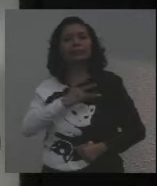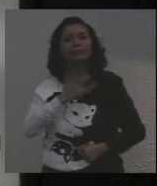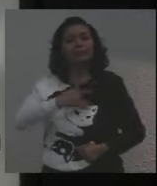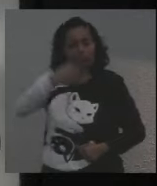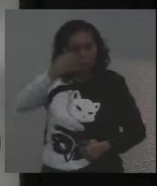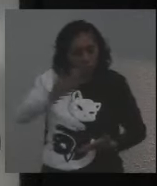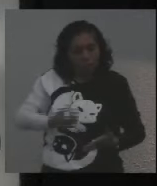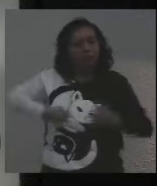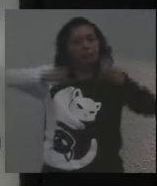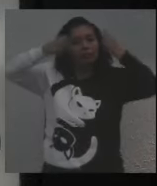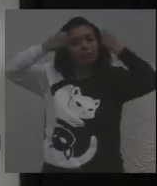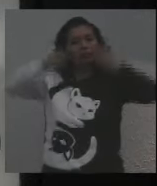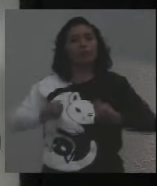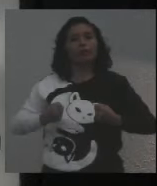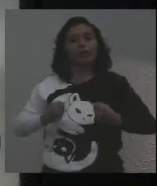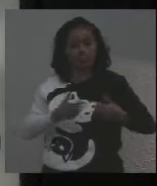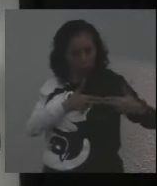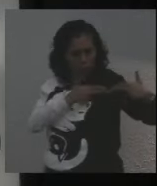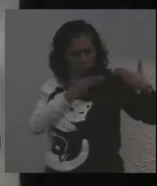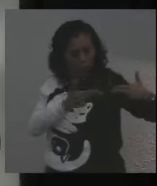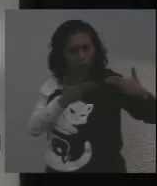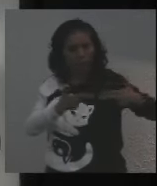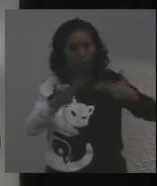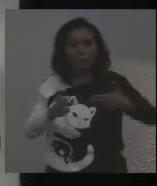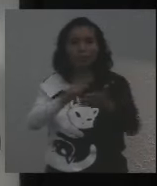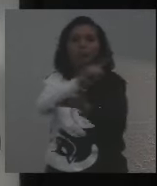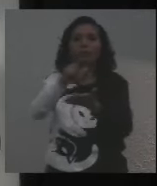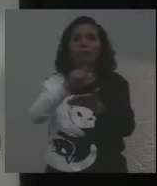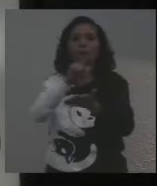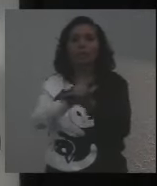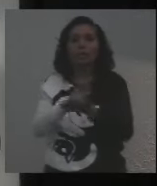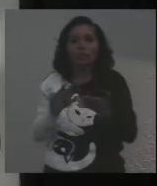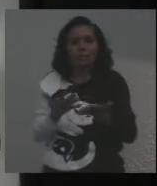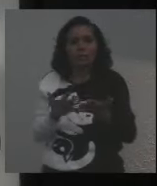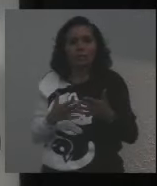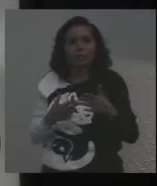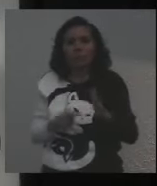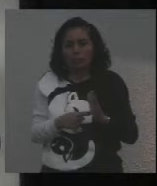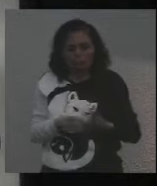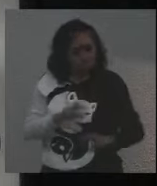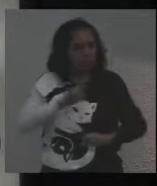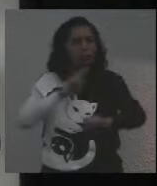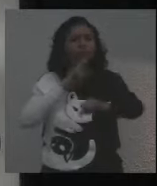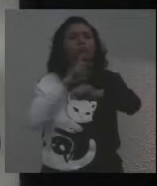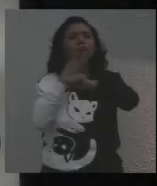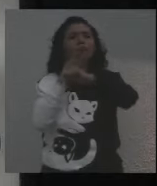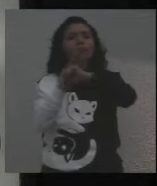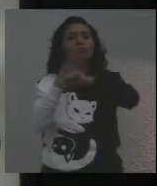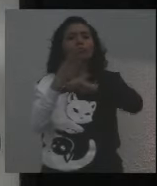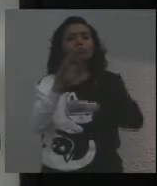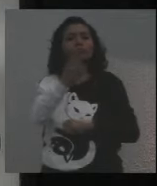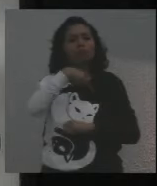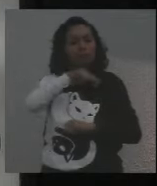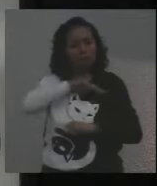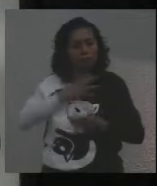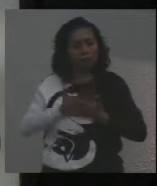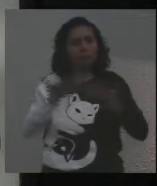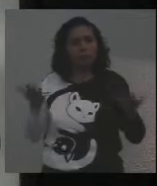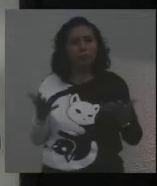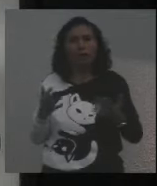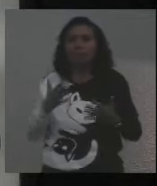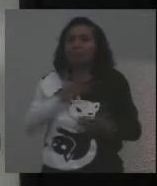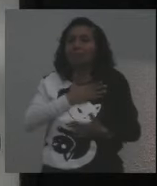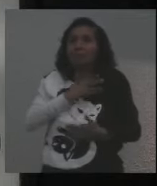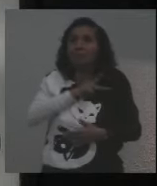certeza de ese legado constitucional que heredamos con toda la responsabilidad de nuestro tiempo mi